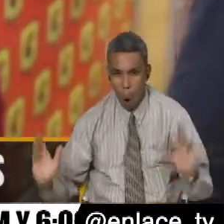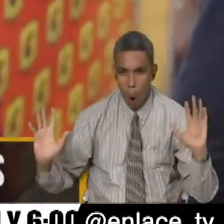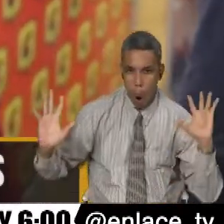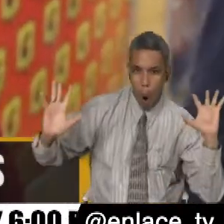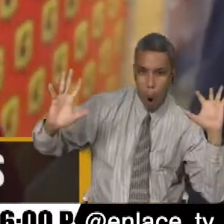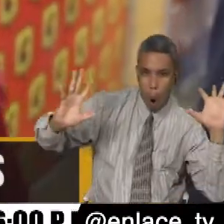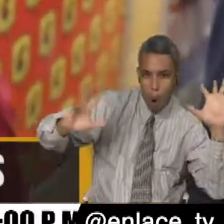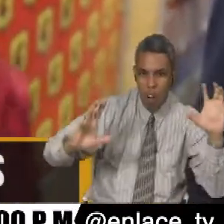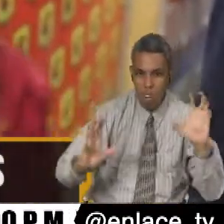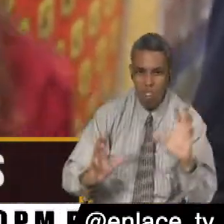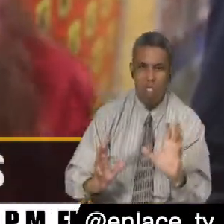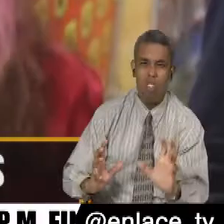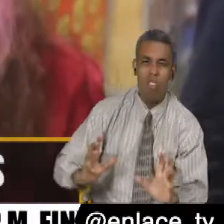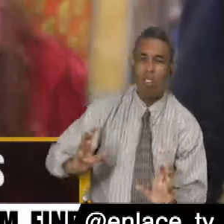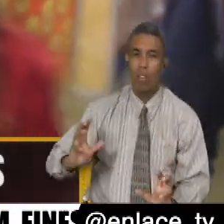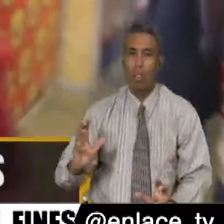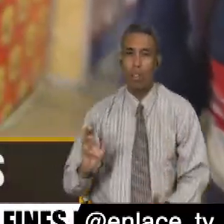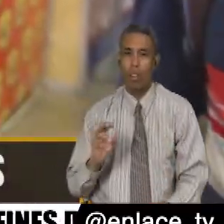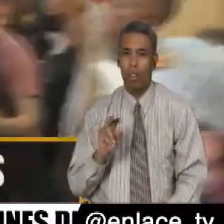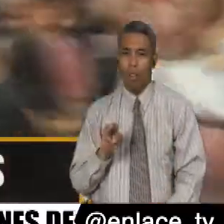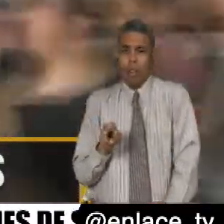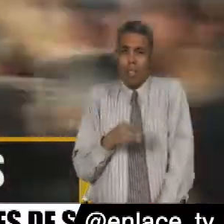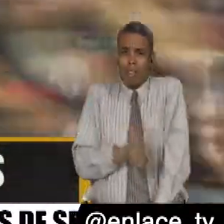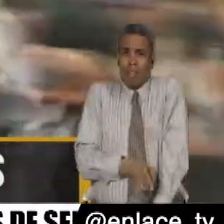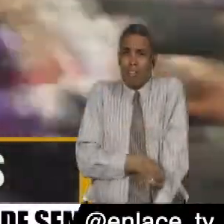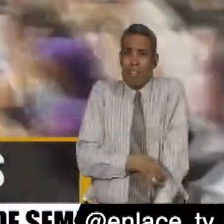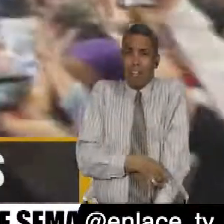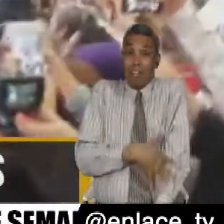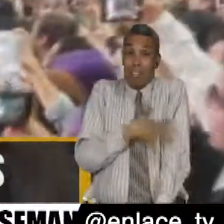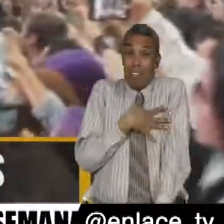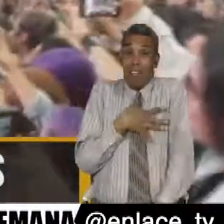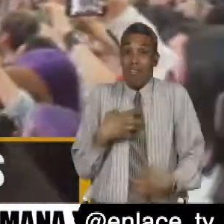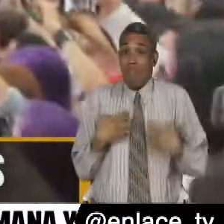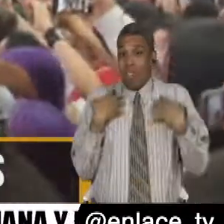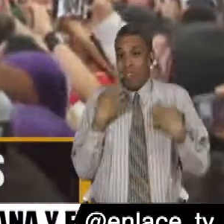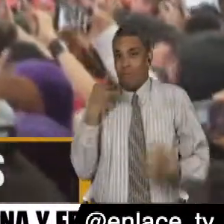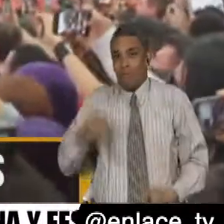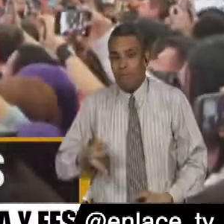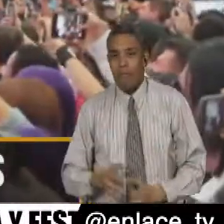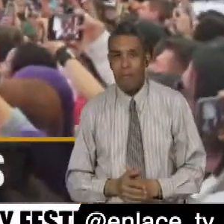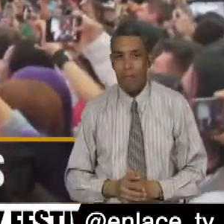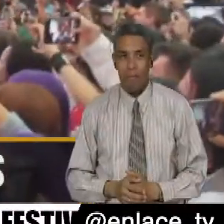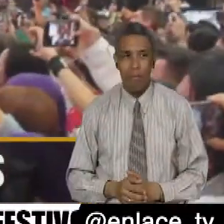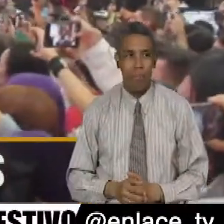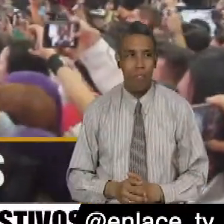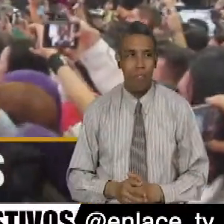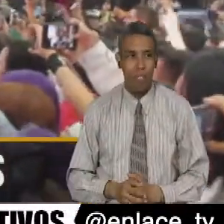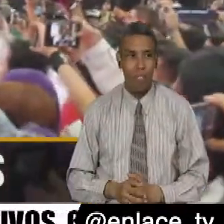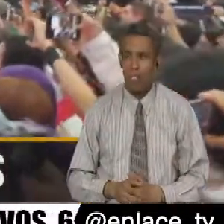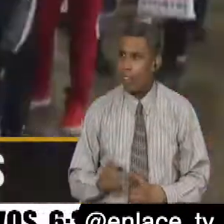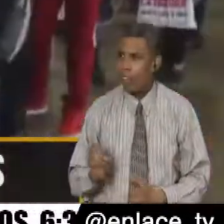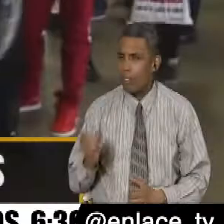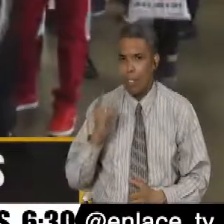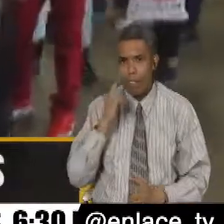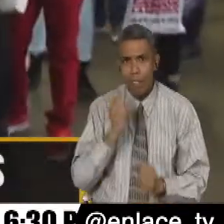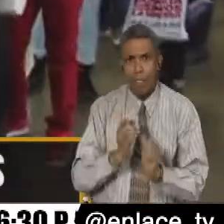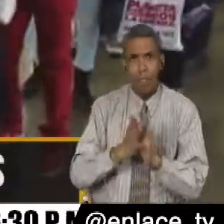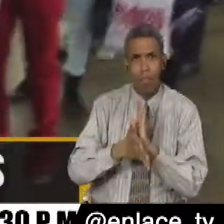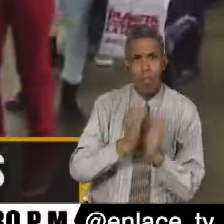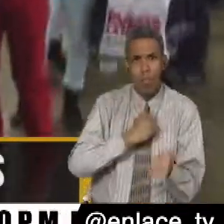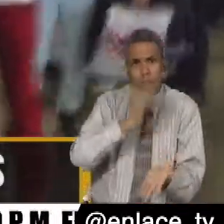utiliza este ámbito un personaje perturbador y mórbido que desde sus propias opiniones